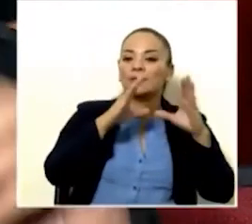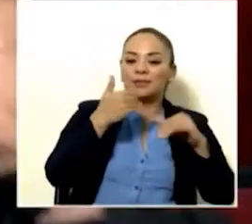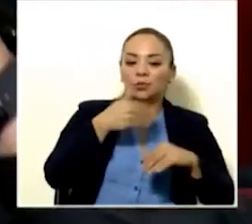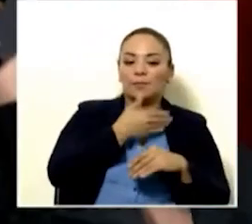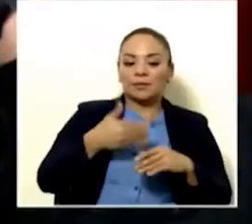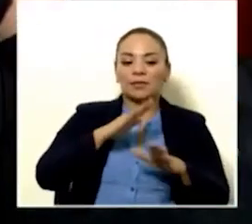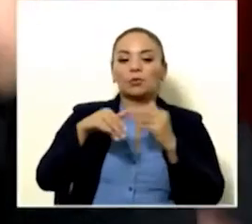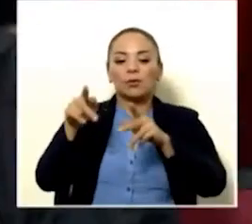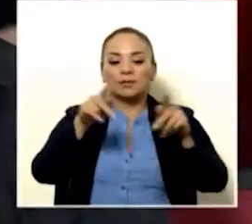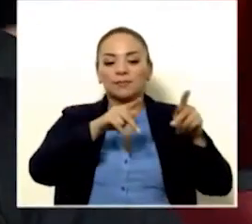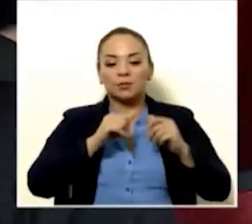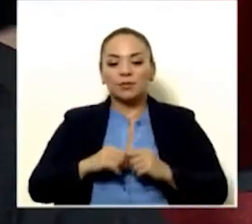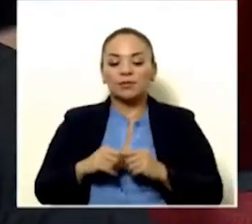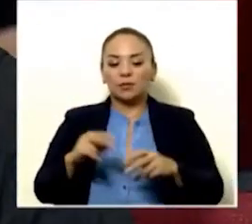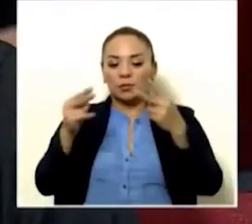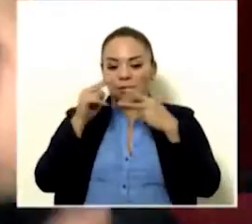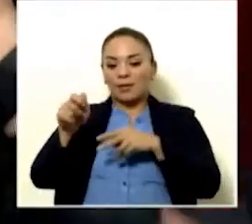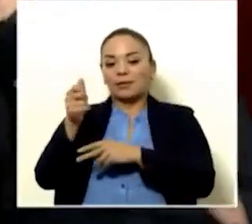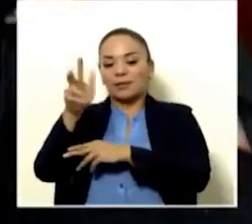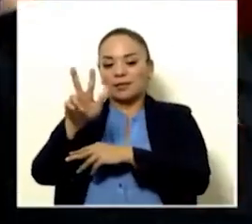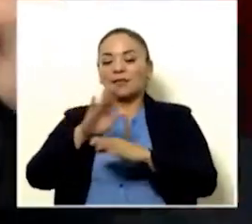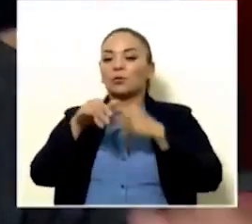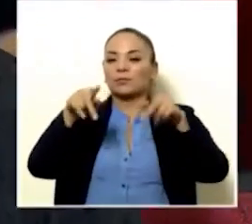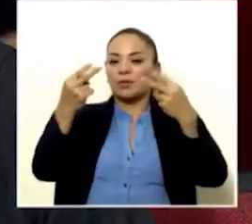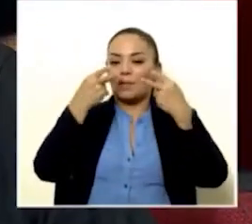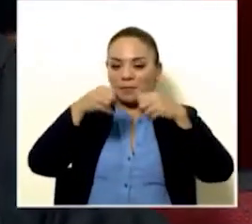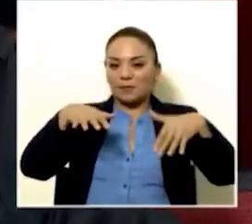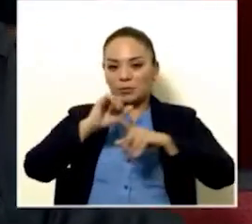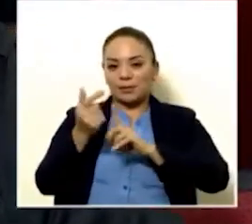las televidentes del 13 y a la gente que nos sigue.